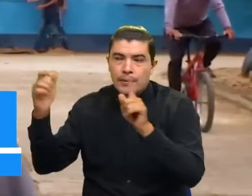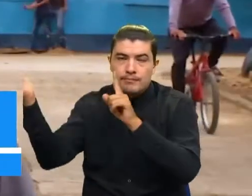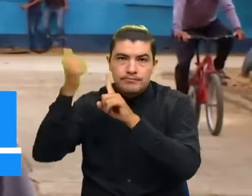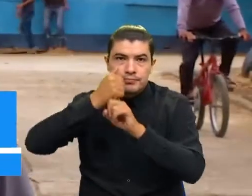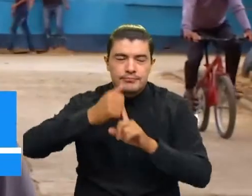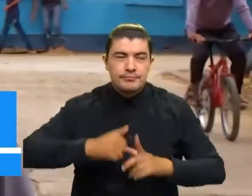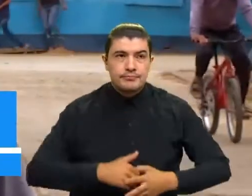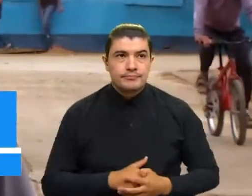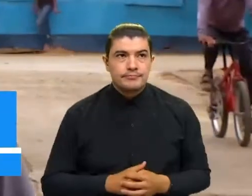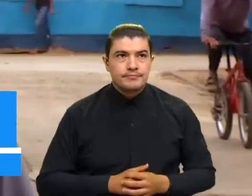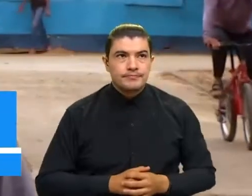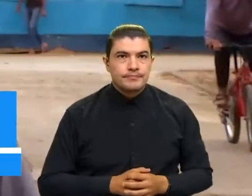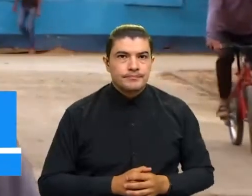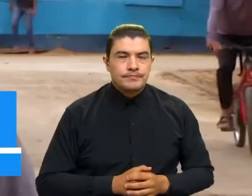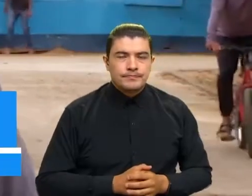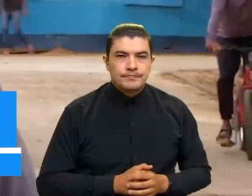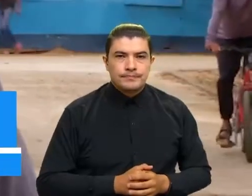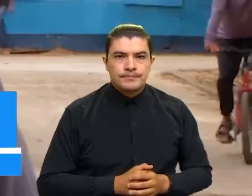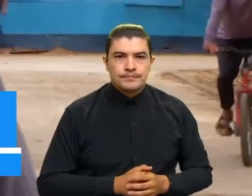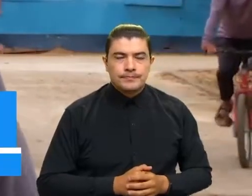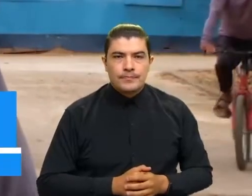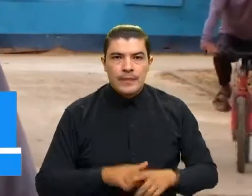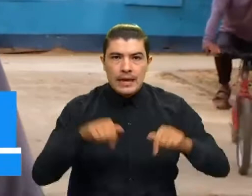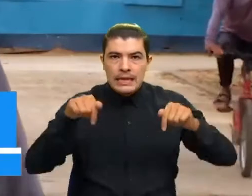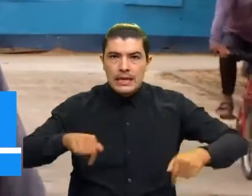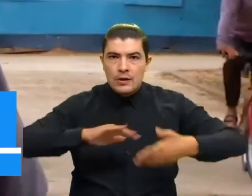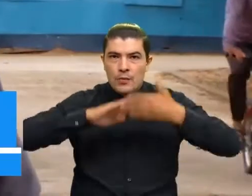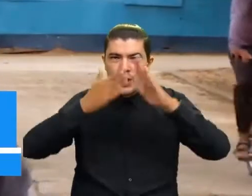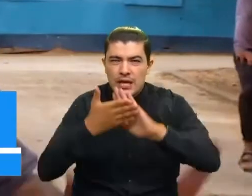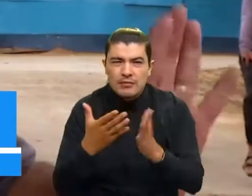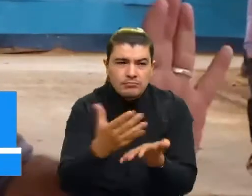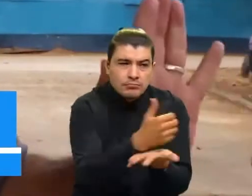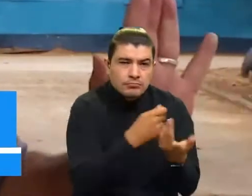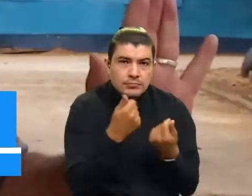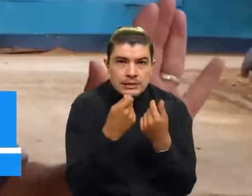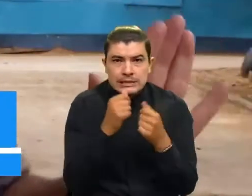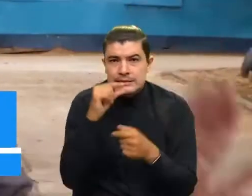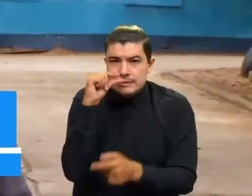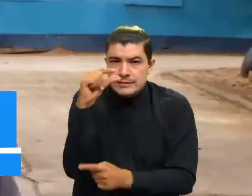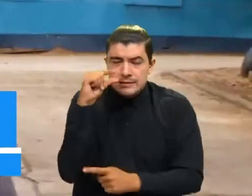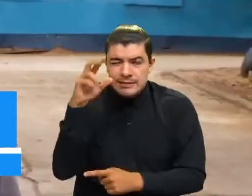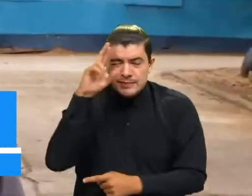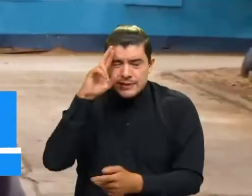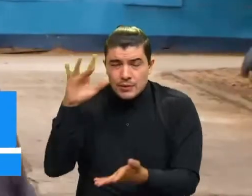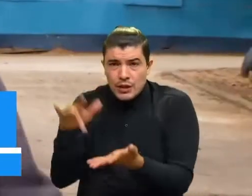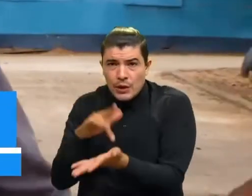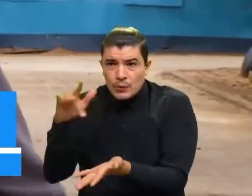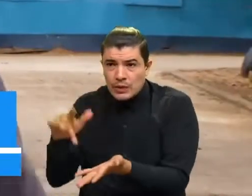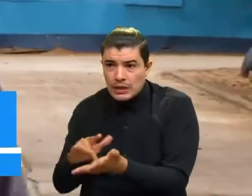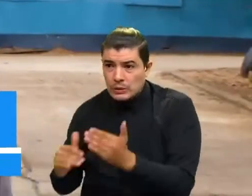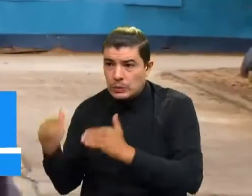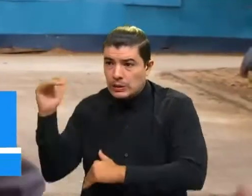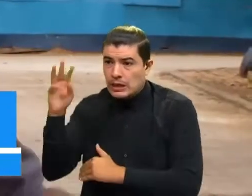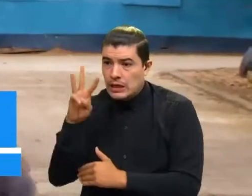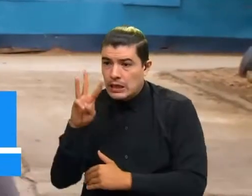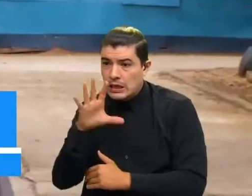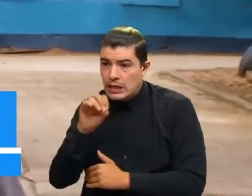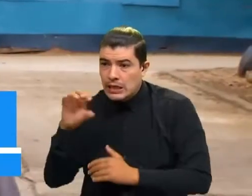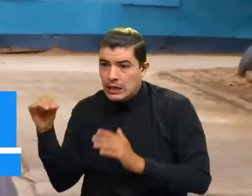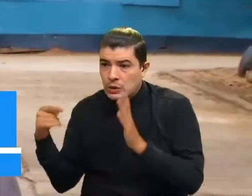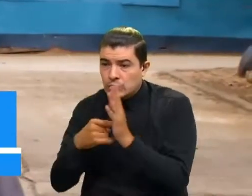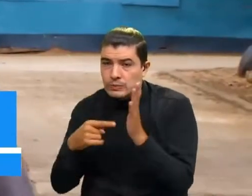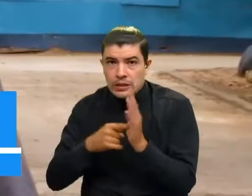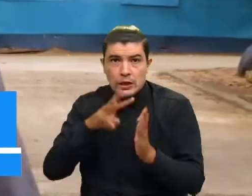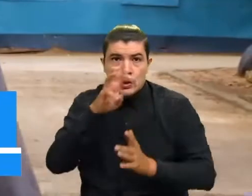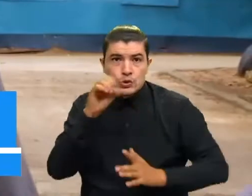ingresos son pocos y con una deuda de la noche a la mañana de 500 se le sube a 800, ya casi en 2 millones